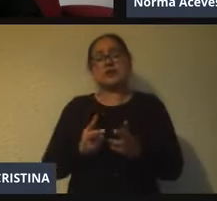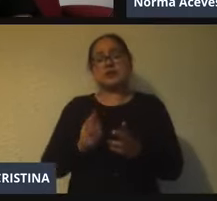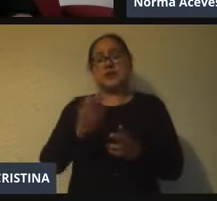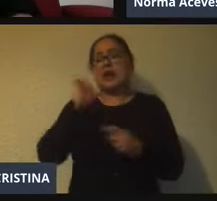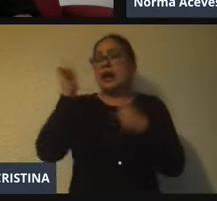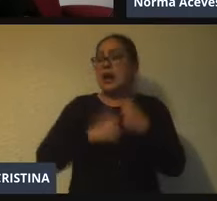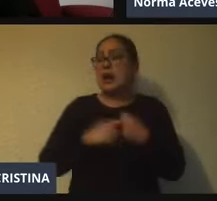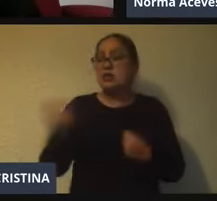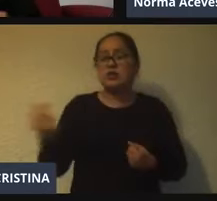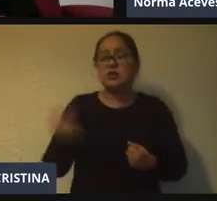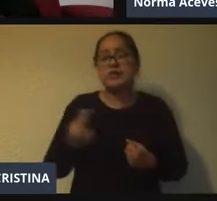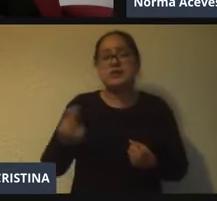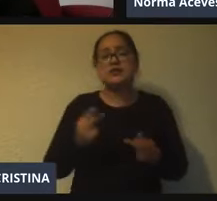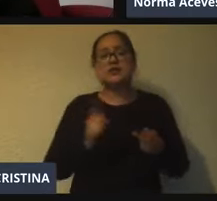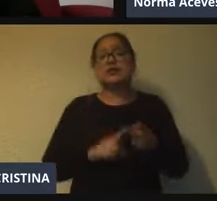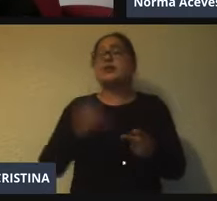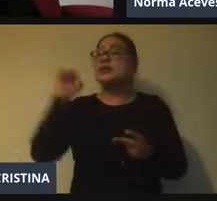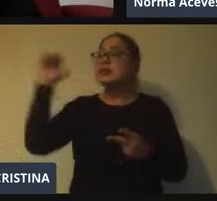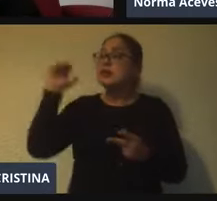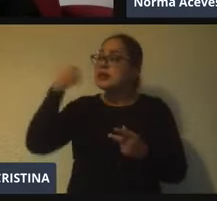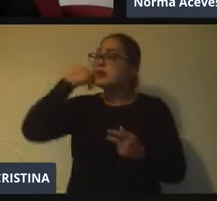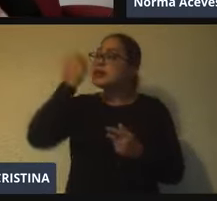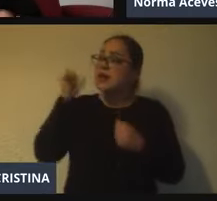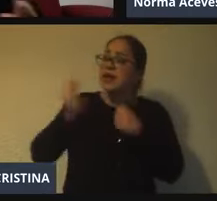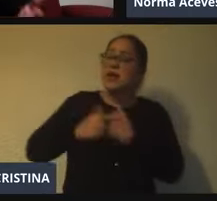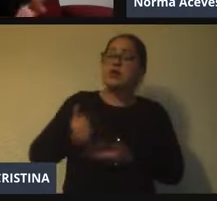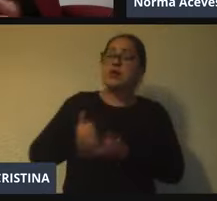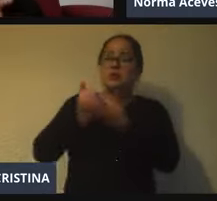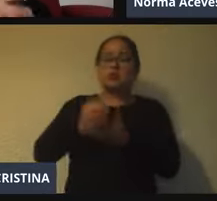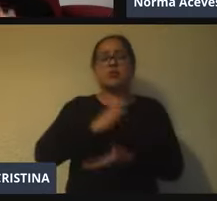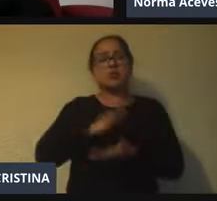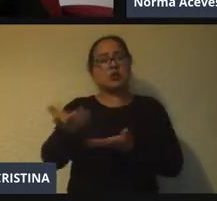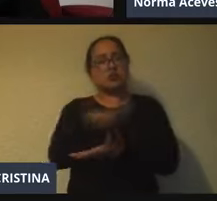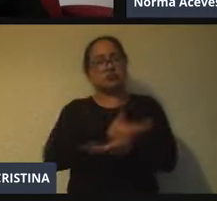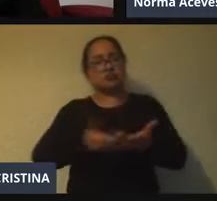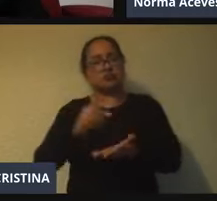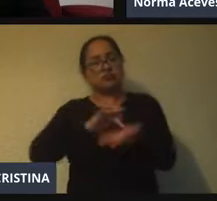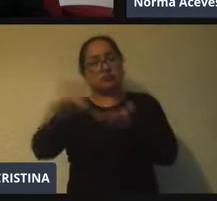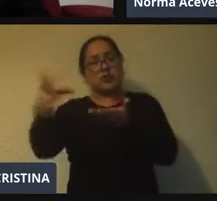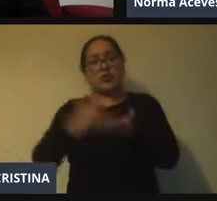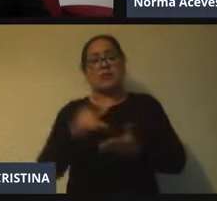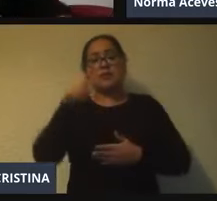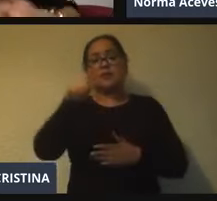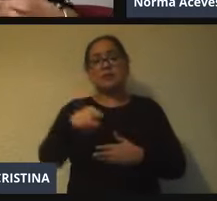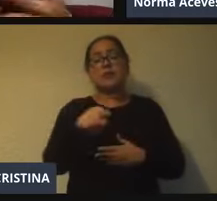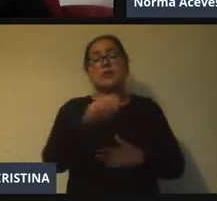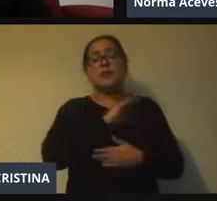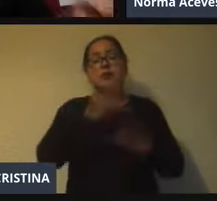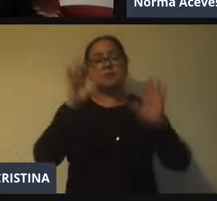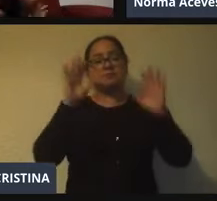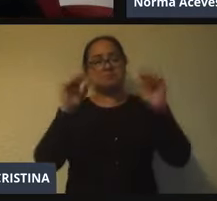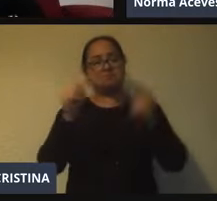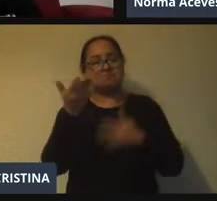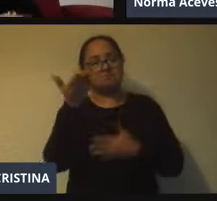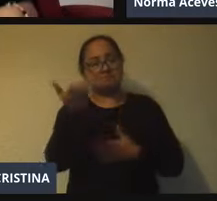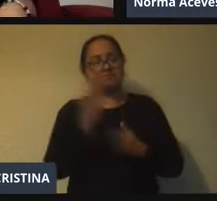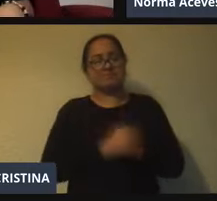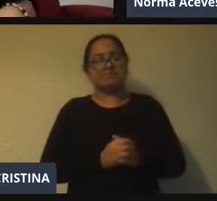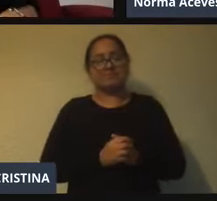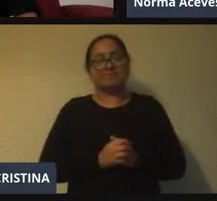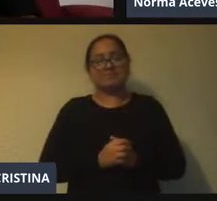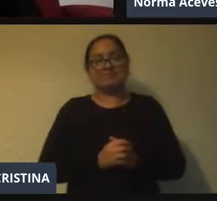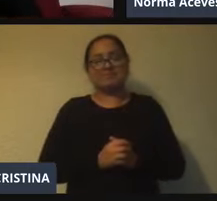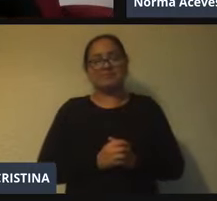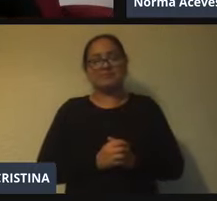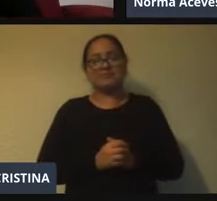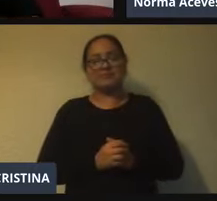algo, si se les ofrece algo, estar en esta comunión. Yo quisiera que usted despidiera el programa como usted lo desee,